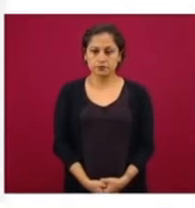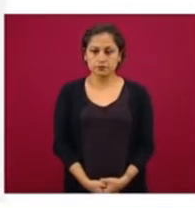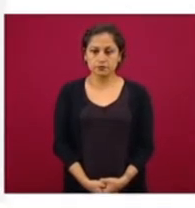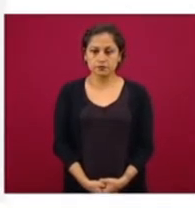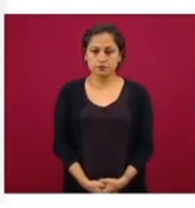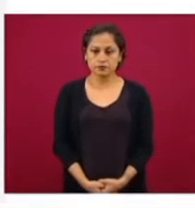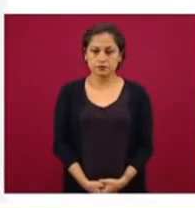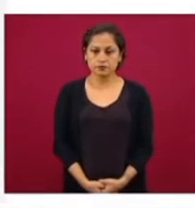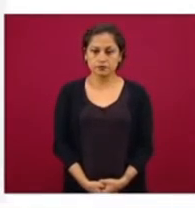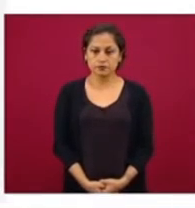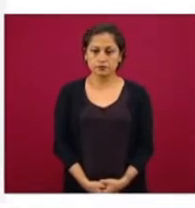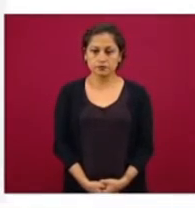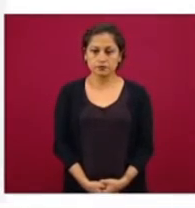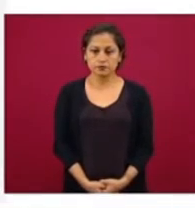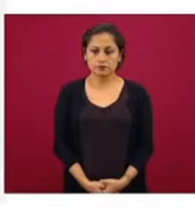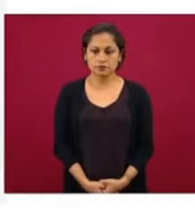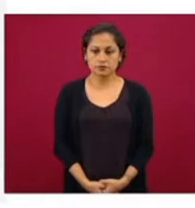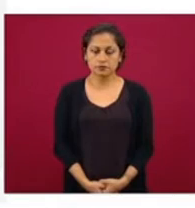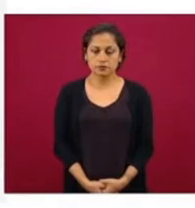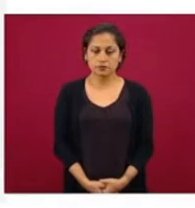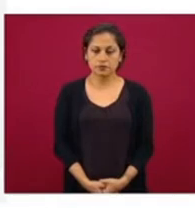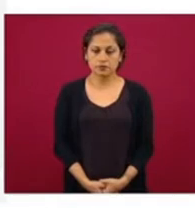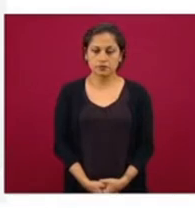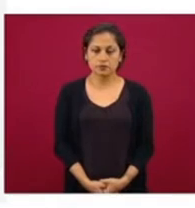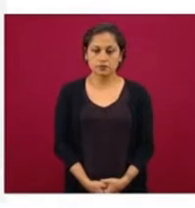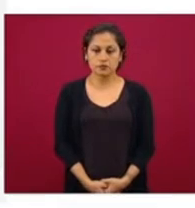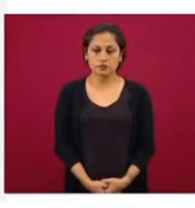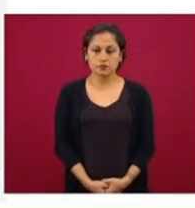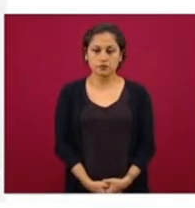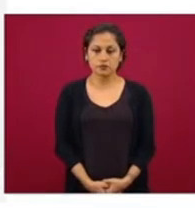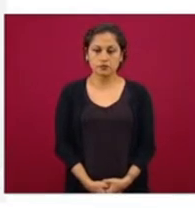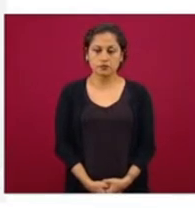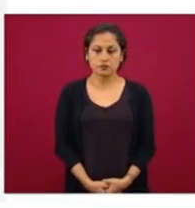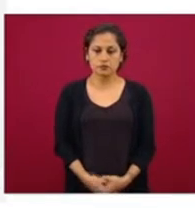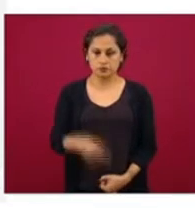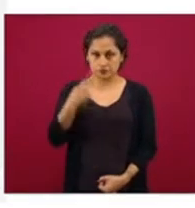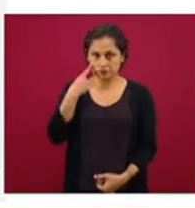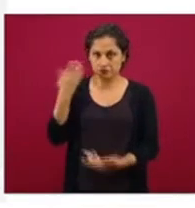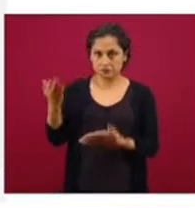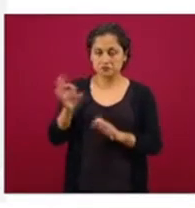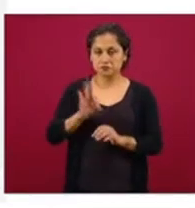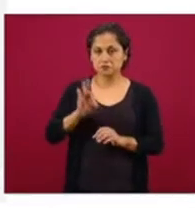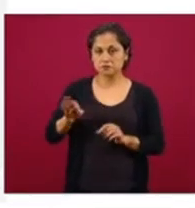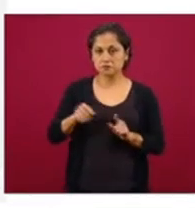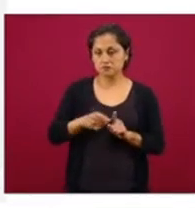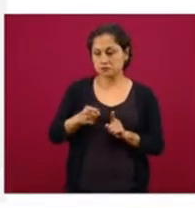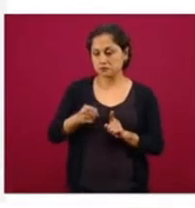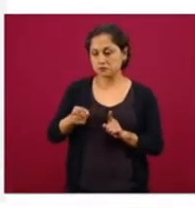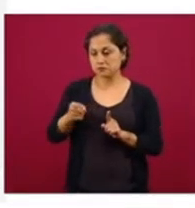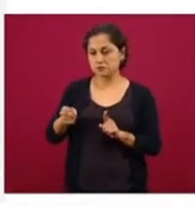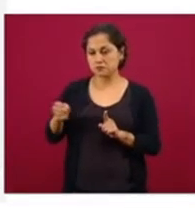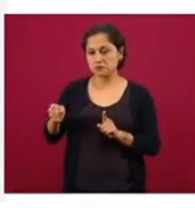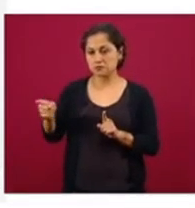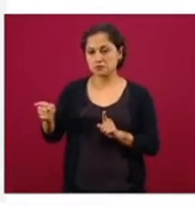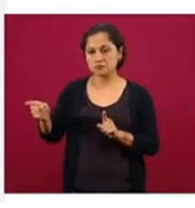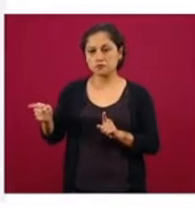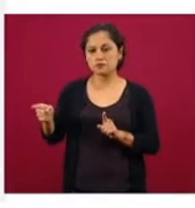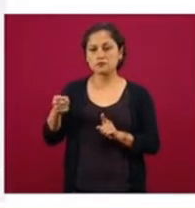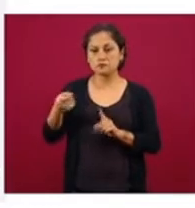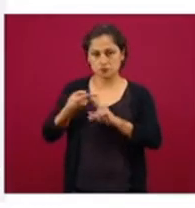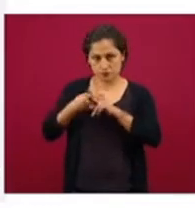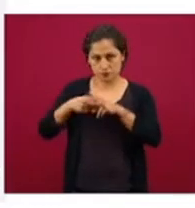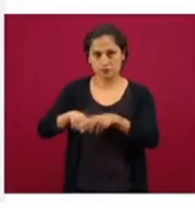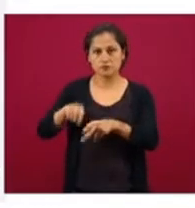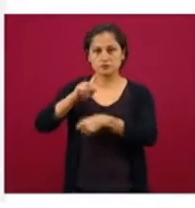Ahí va, marzo, 8 de marzo, se va moviendo, 11 de marzo, 21 de marzo ya empieza a aparecer. Ahí aparecen